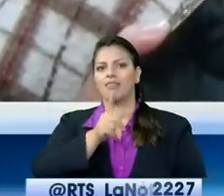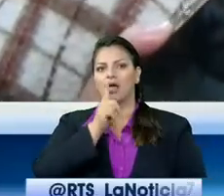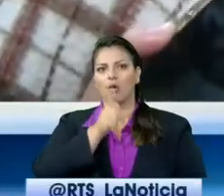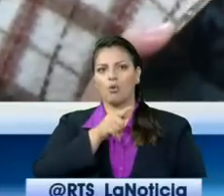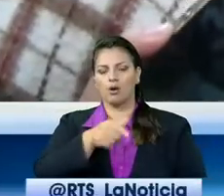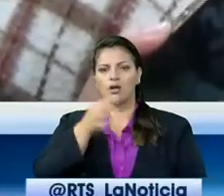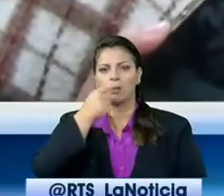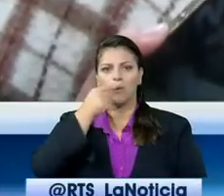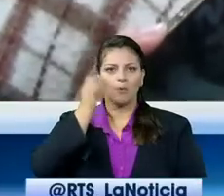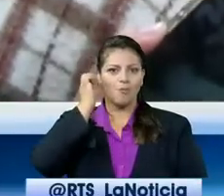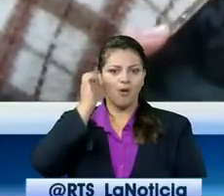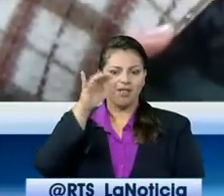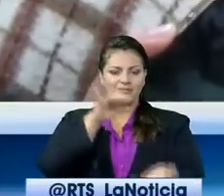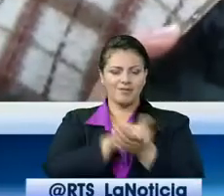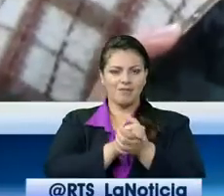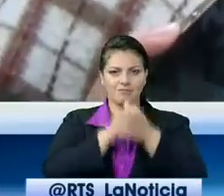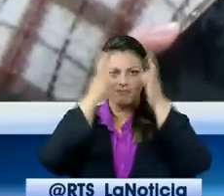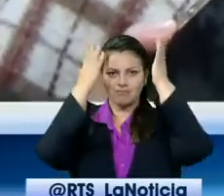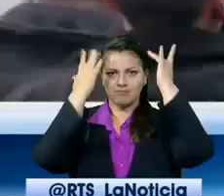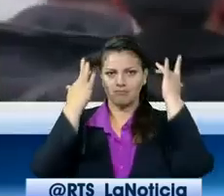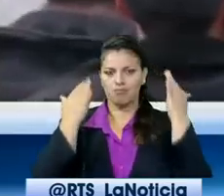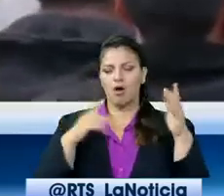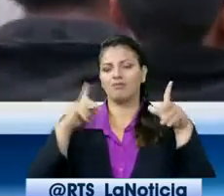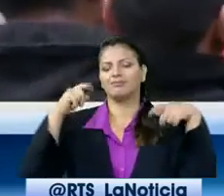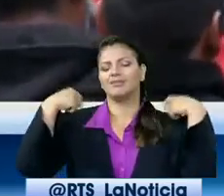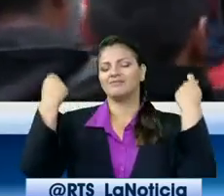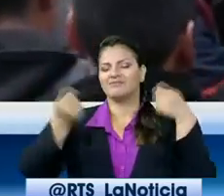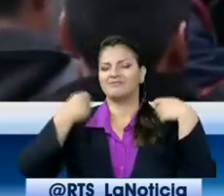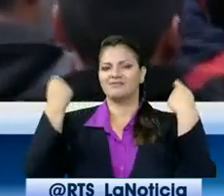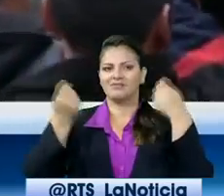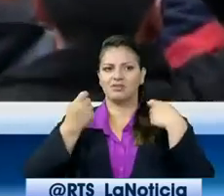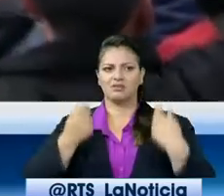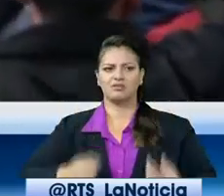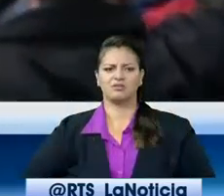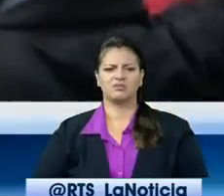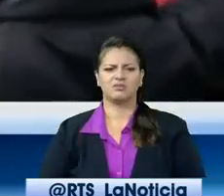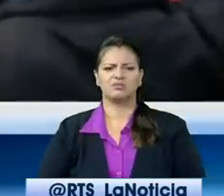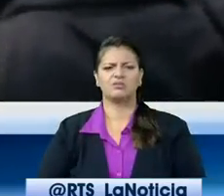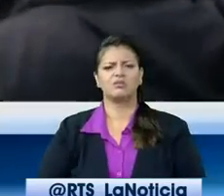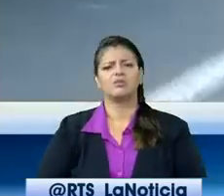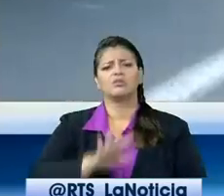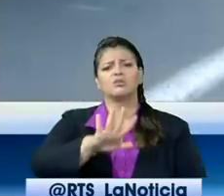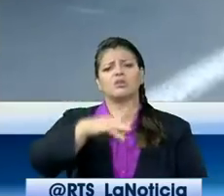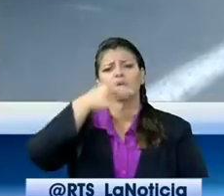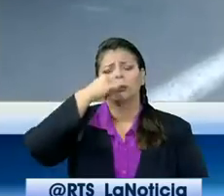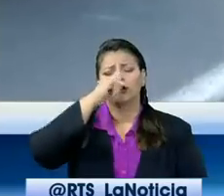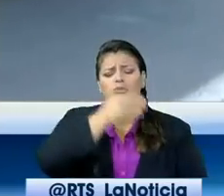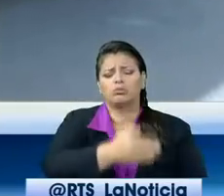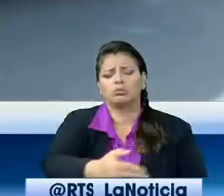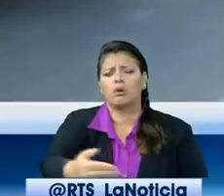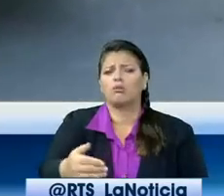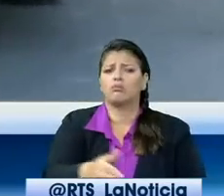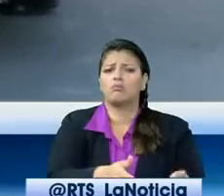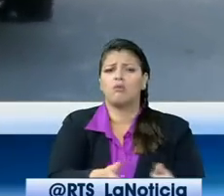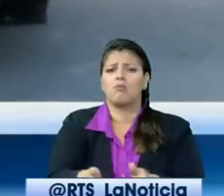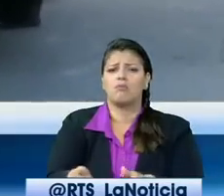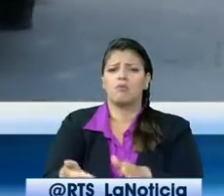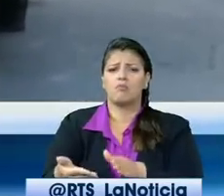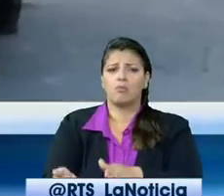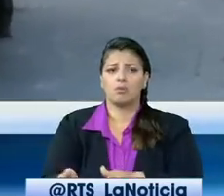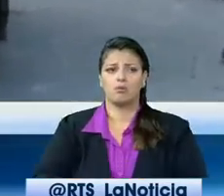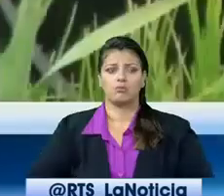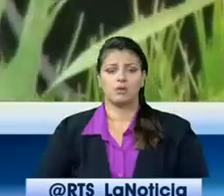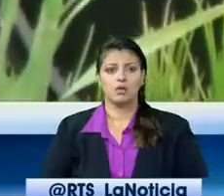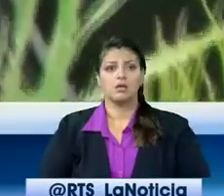estaban regresando a la casa y pasaron esa tragedia. 5 de los 12 fallecidos eran niños, todos oriundos de Chazahuán, Totorillas, en